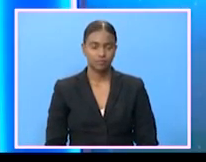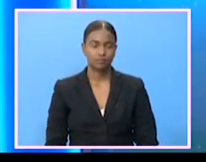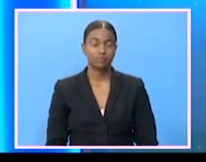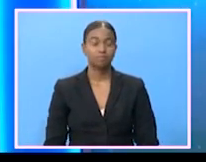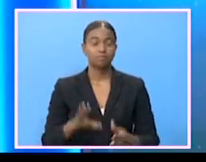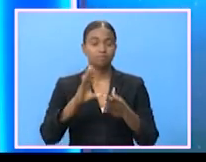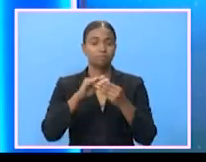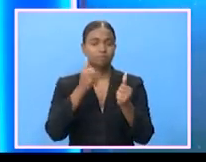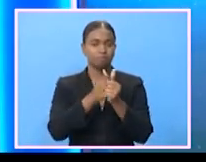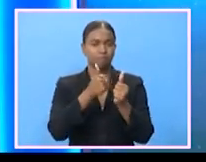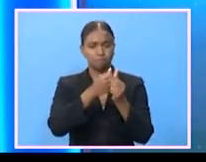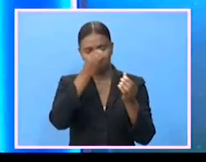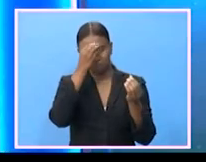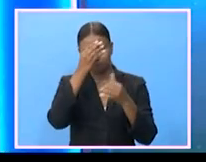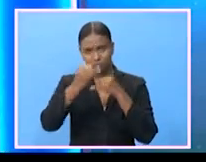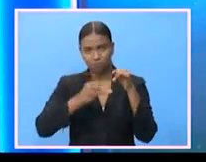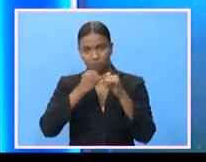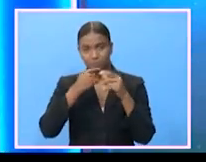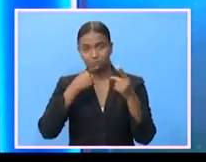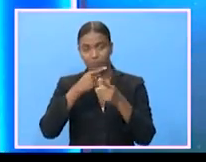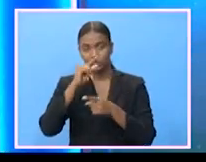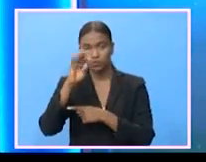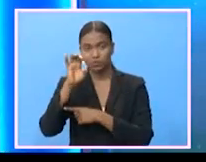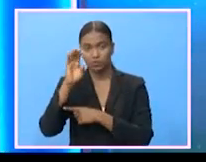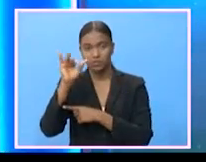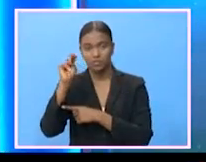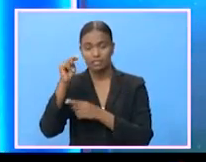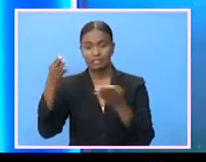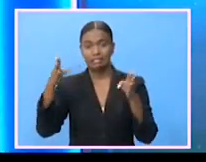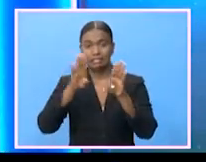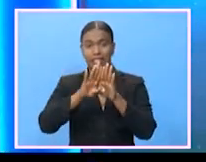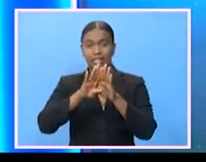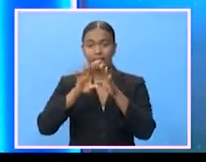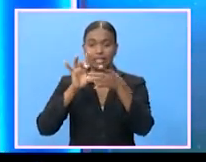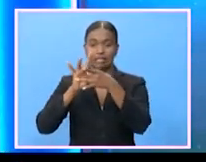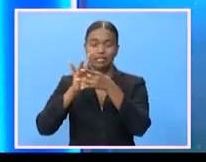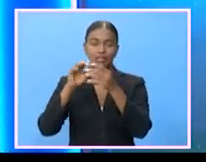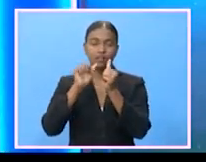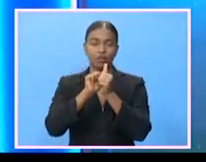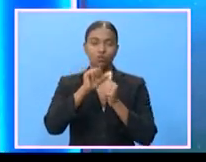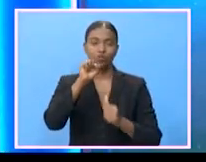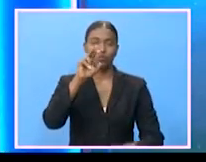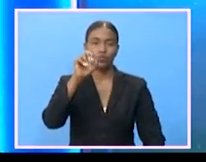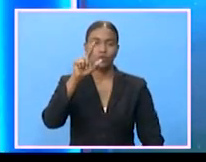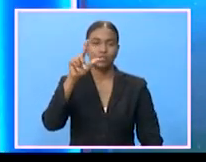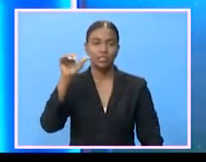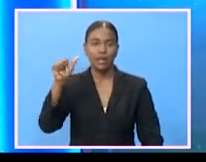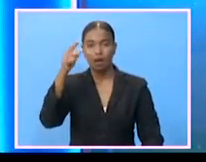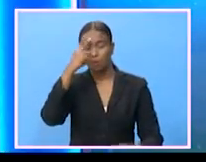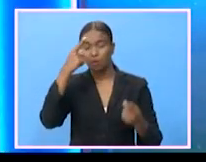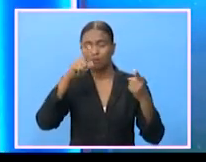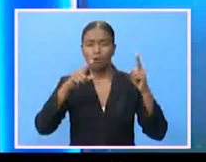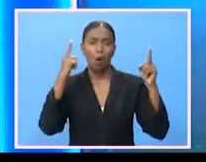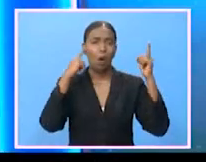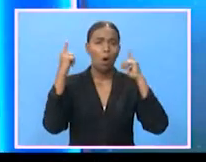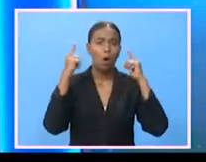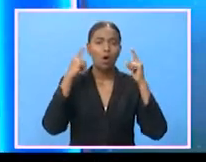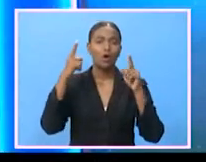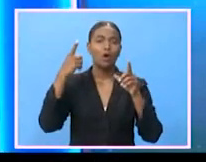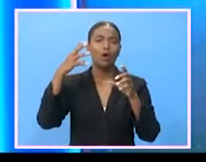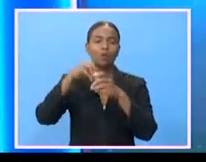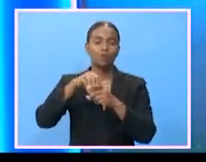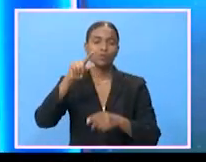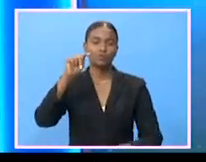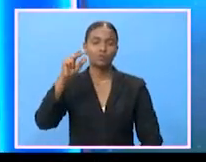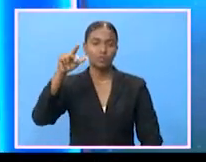Señores, y a propósito, en las informaciones internacionales, Joe Biden cierra filas con Finlandia y Suecia ante las suspicacias de Turquía. Veamos